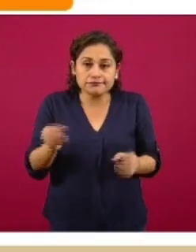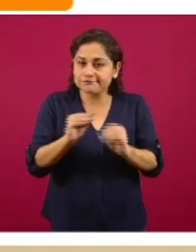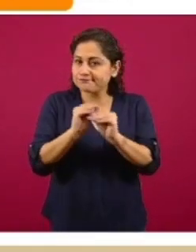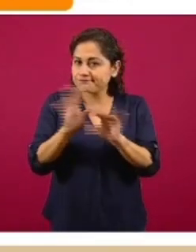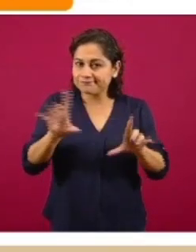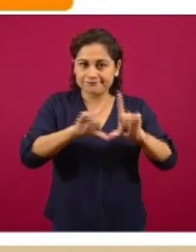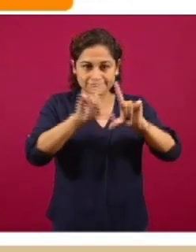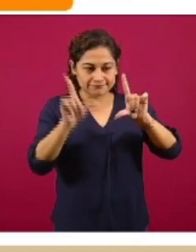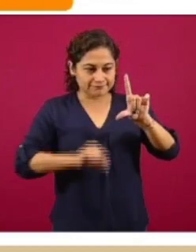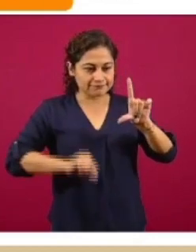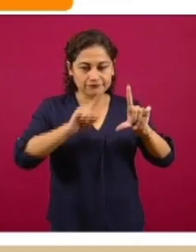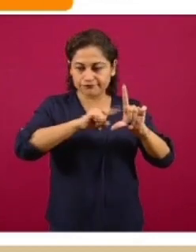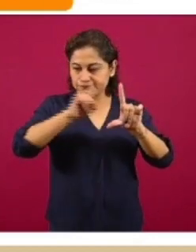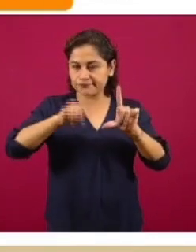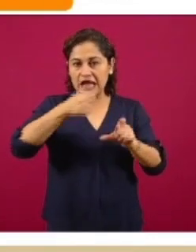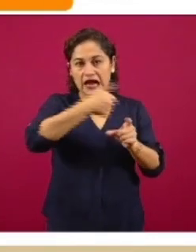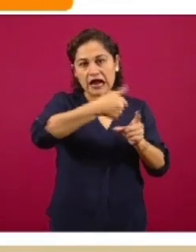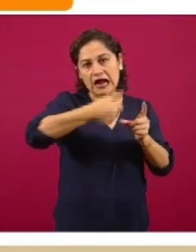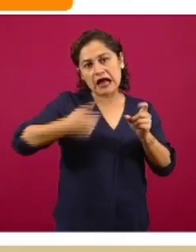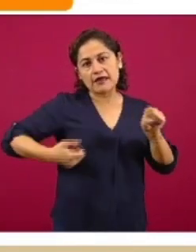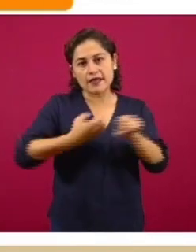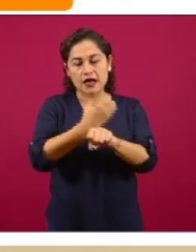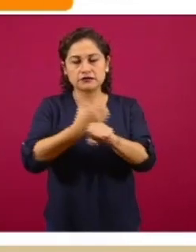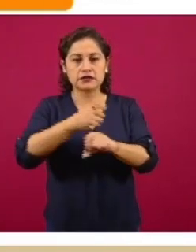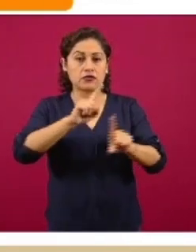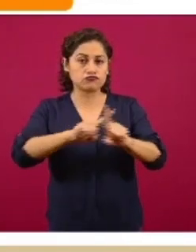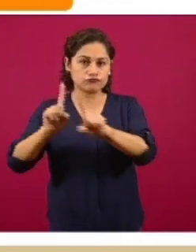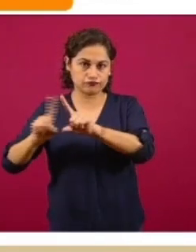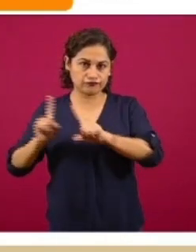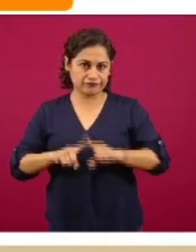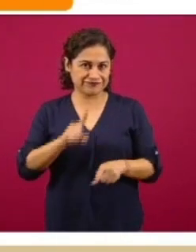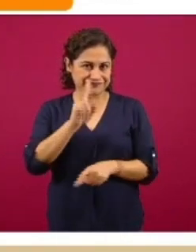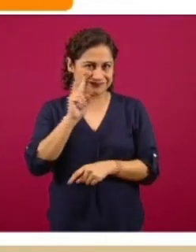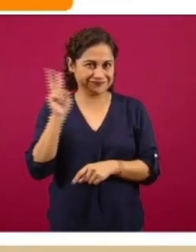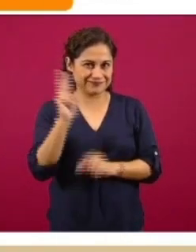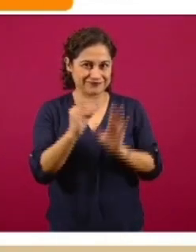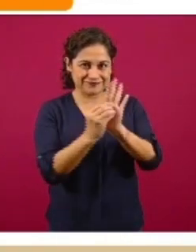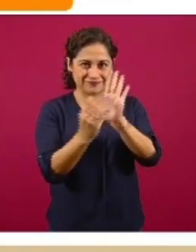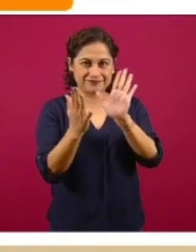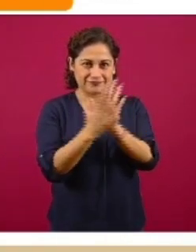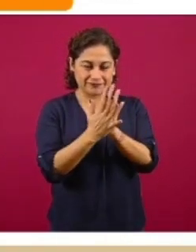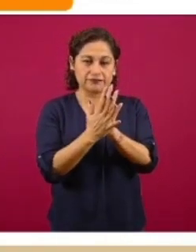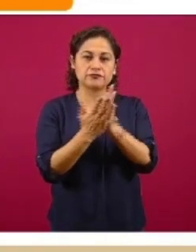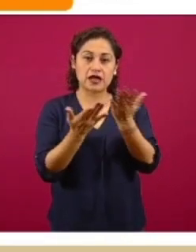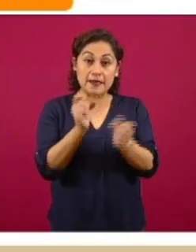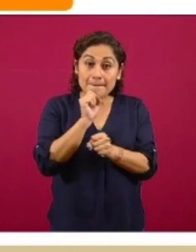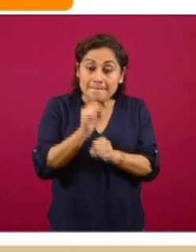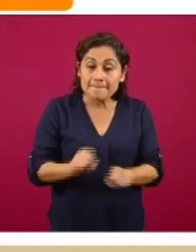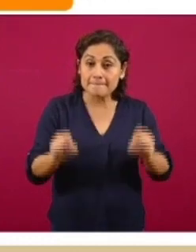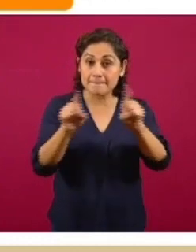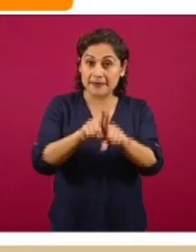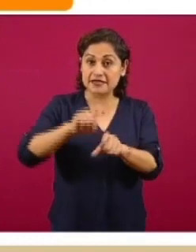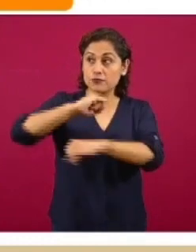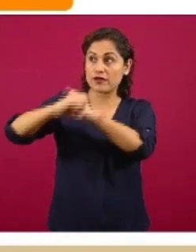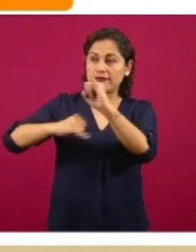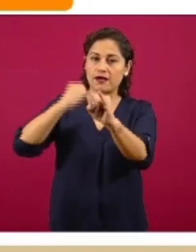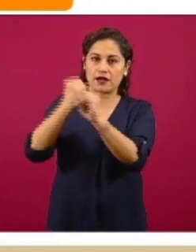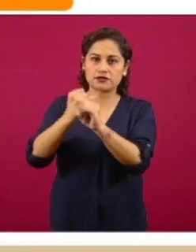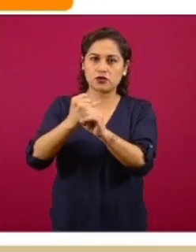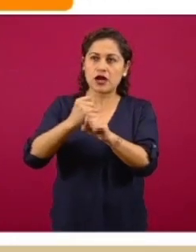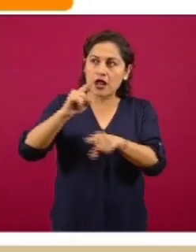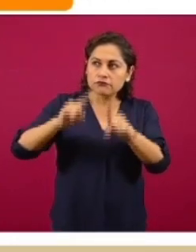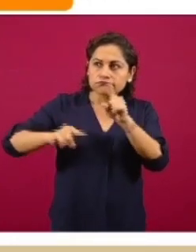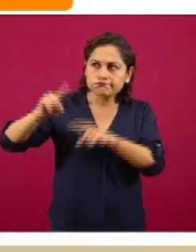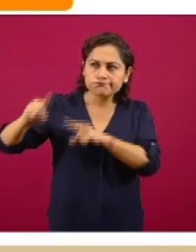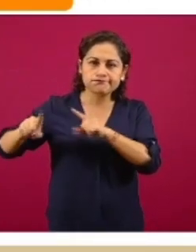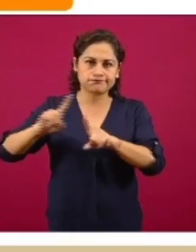mucho de las estadísticas que se ven en estos tableros de control a nivel internacional reflejan muchas veces los